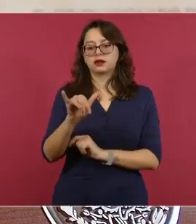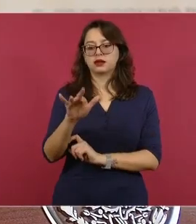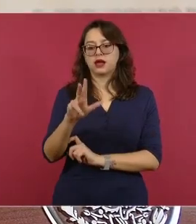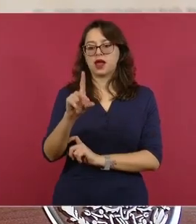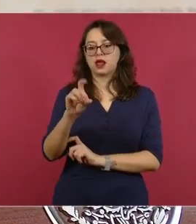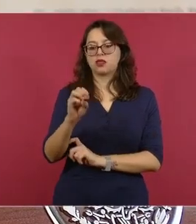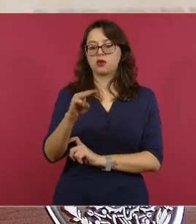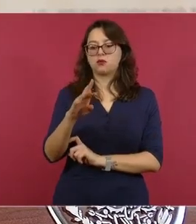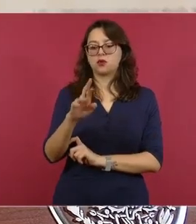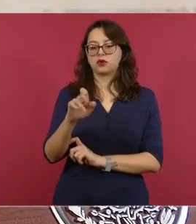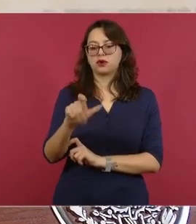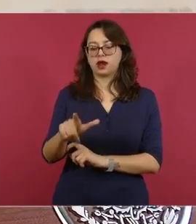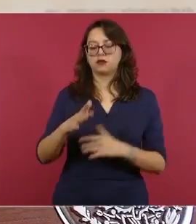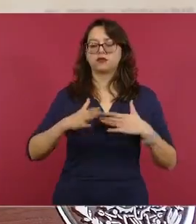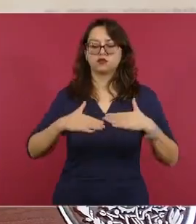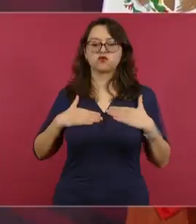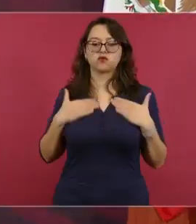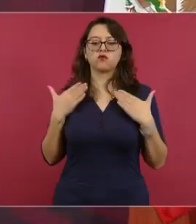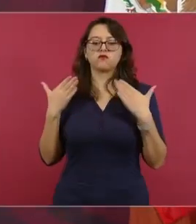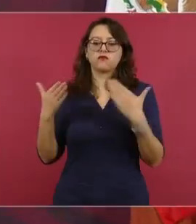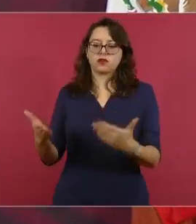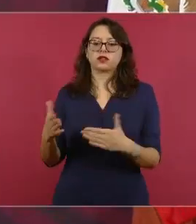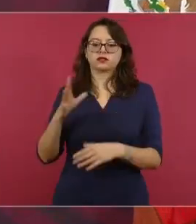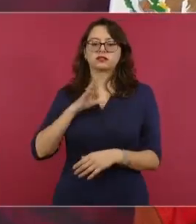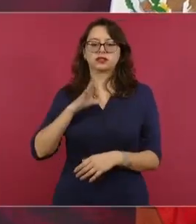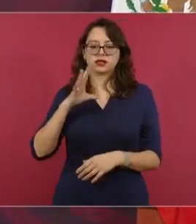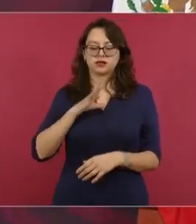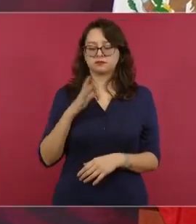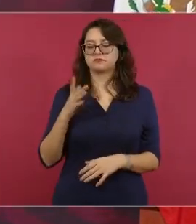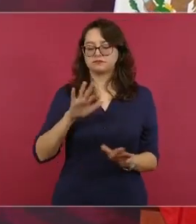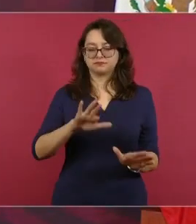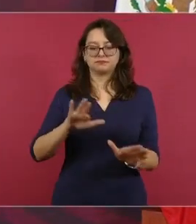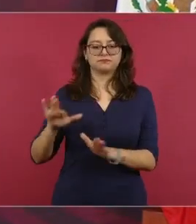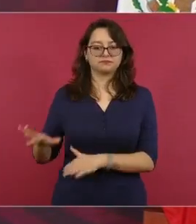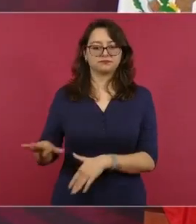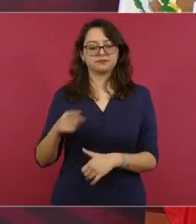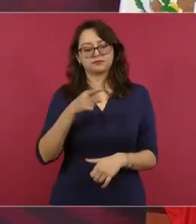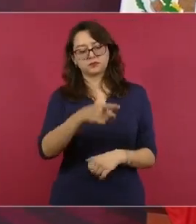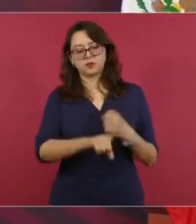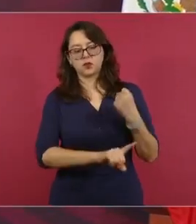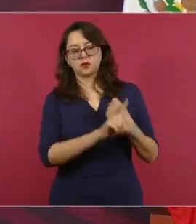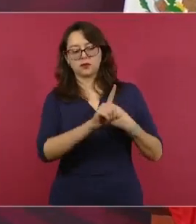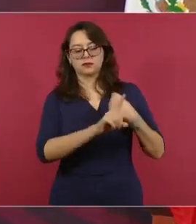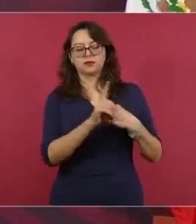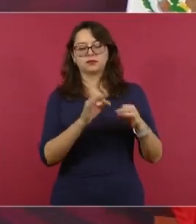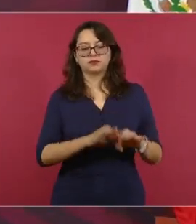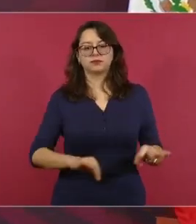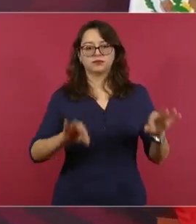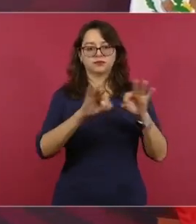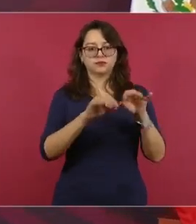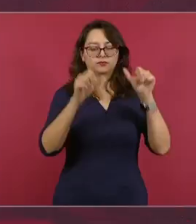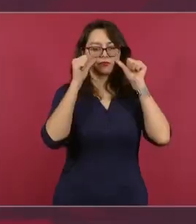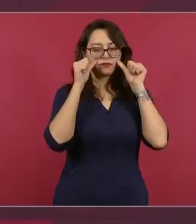Monreal. Pero bueno, lo importante es que se resuelva, ¿sí? Y